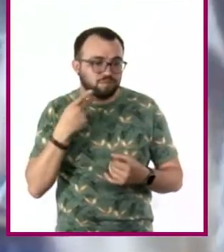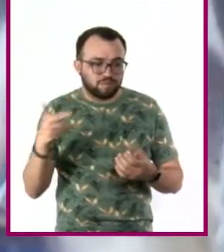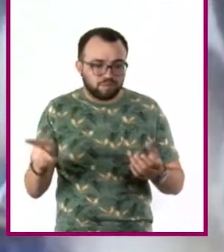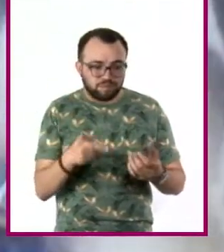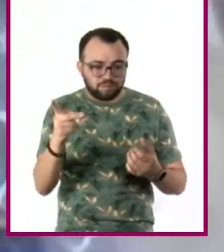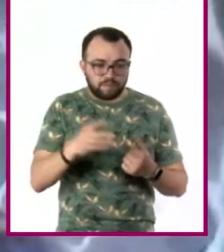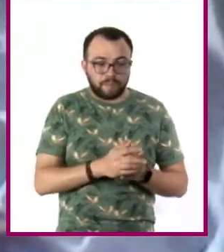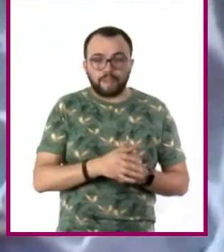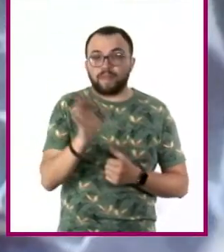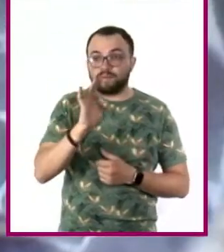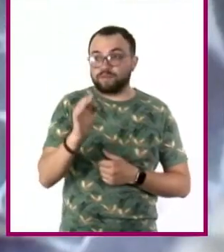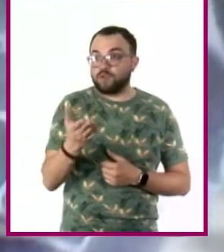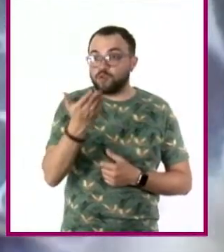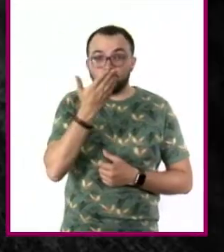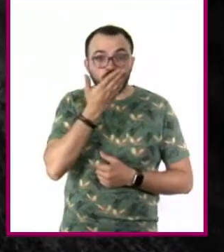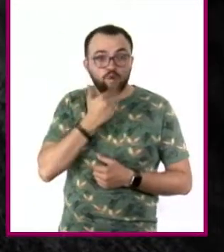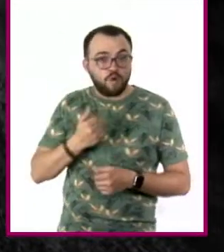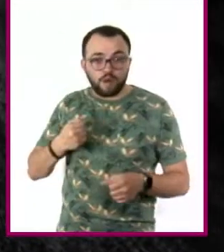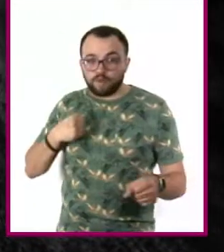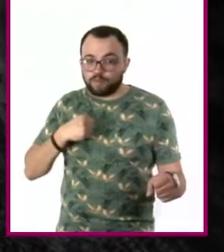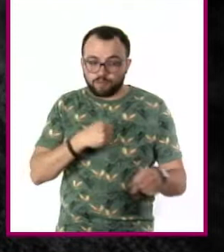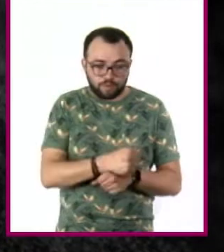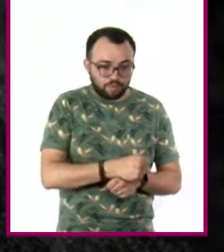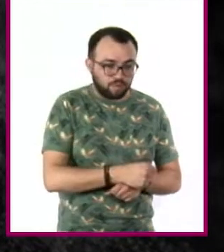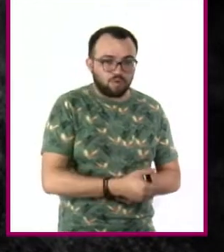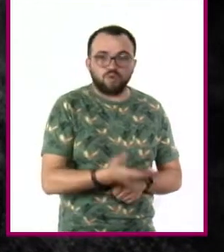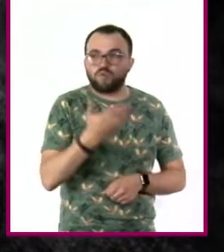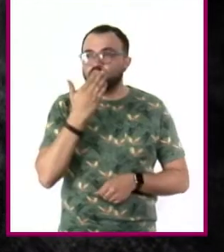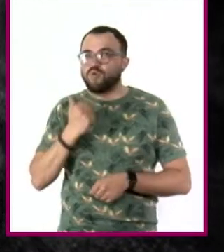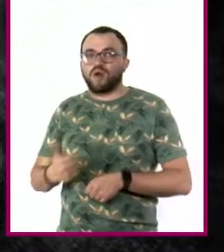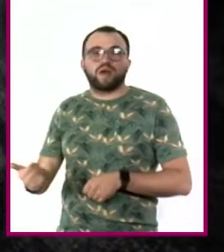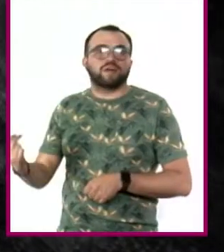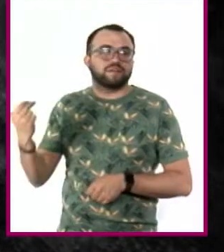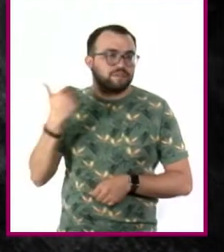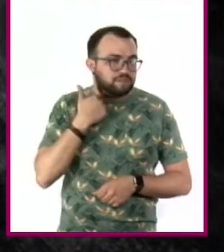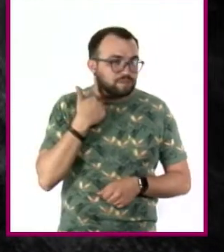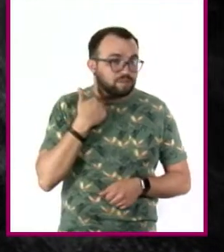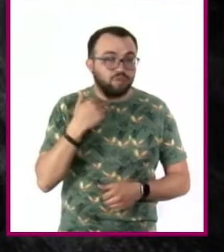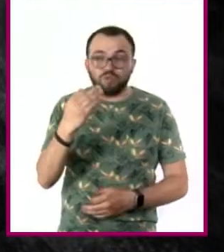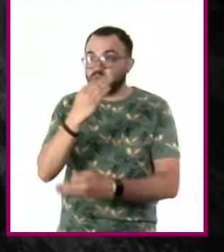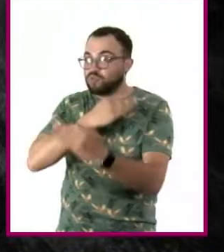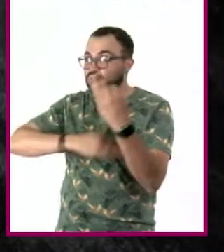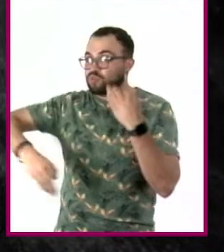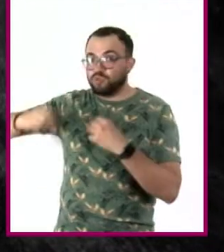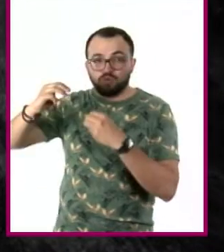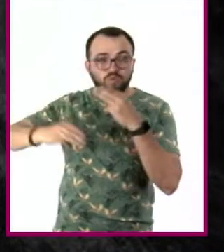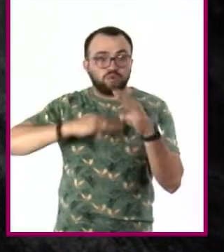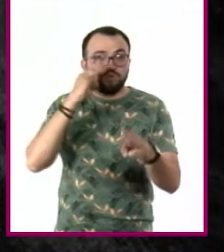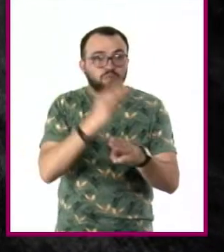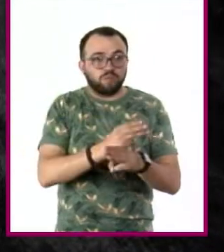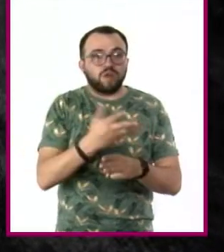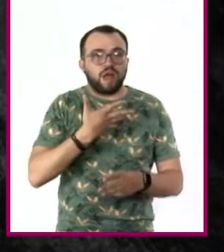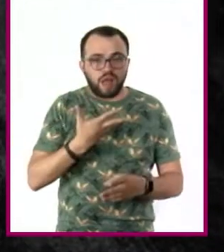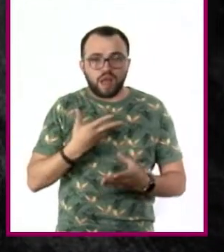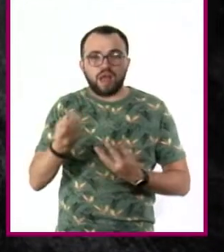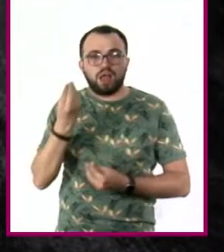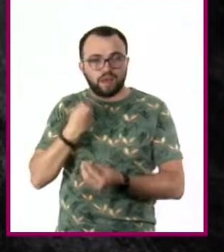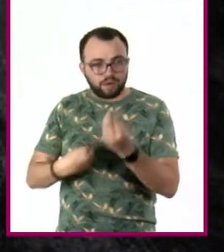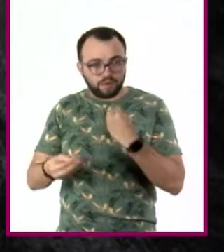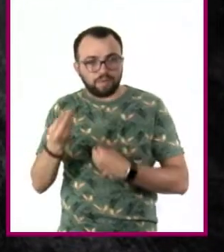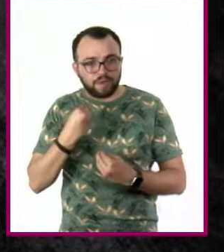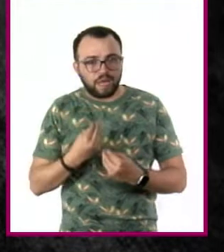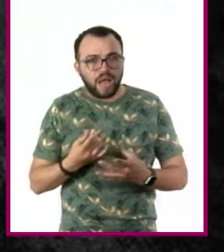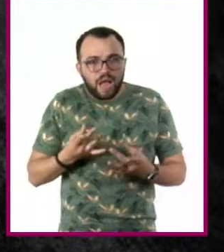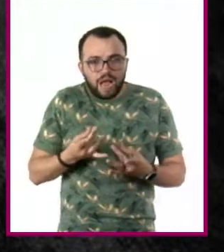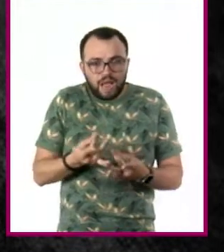no tenemos violencia, no tenemos asesinatos, todo el mundo tiene alimentos,